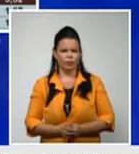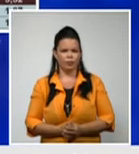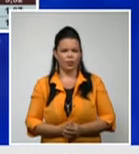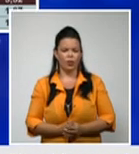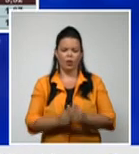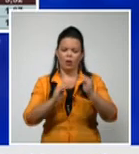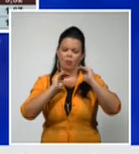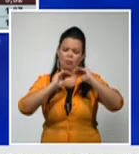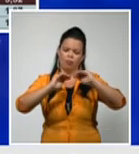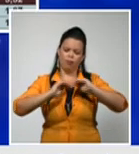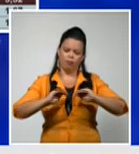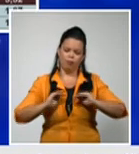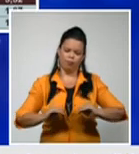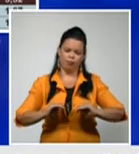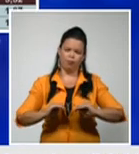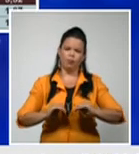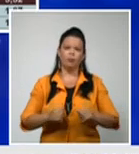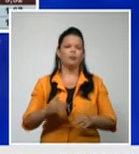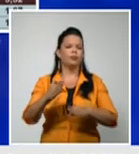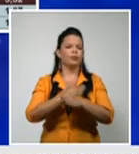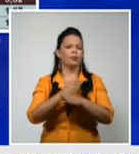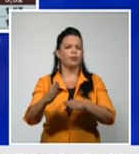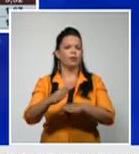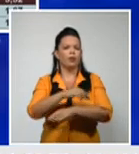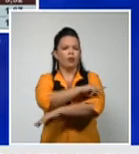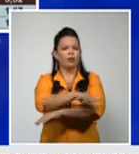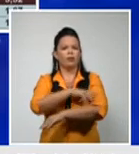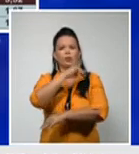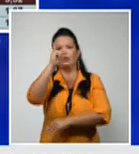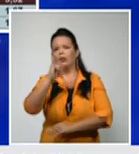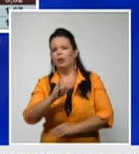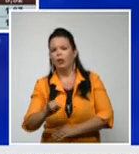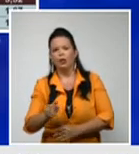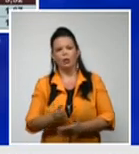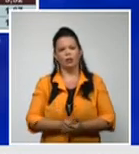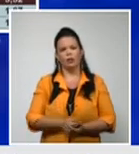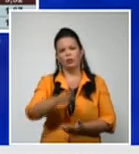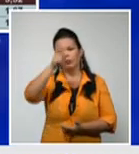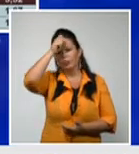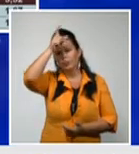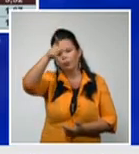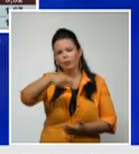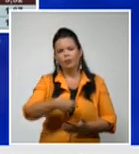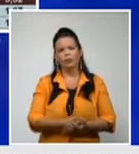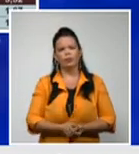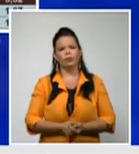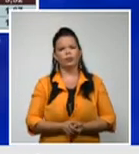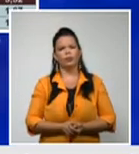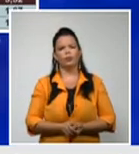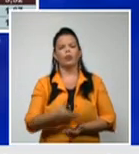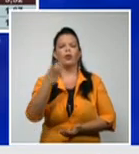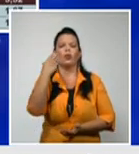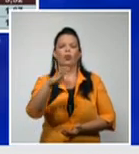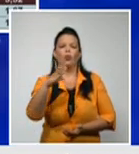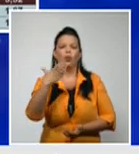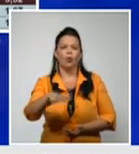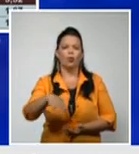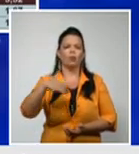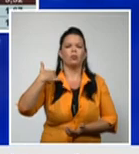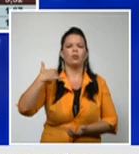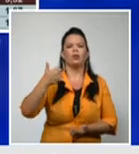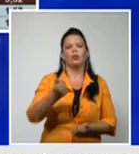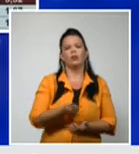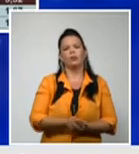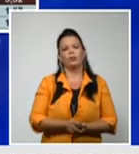importante de países: Italia, Turquía, Alemania, Colombia, Argentina y México, estos últimos de